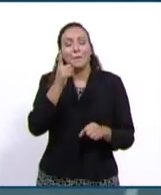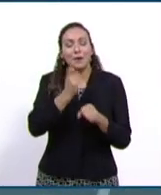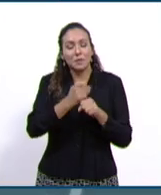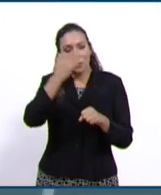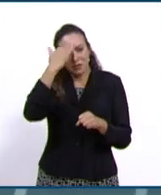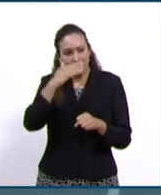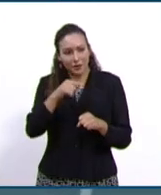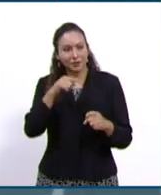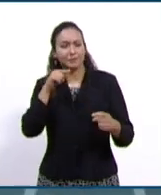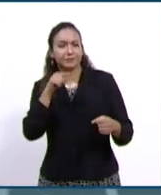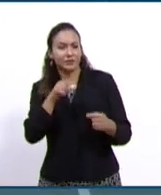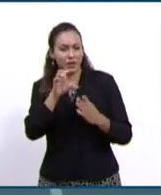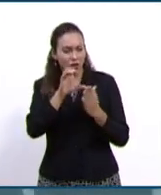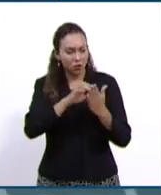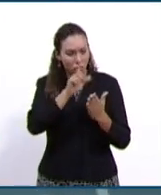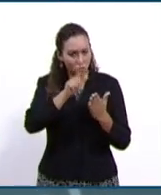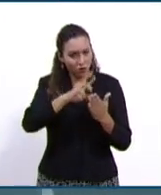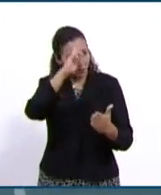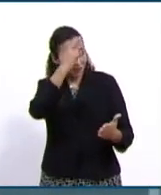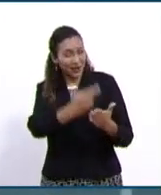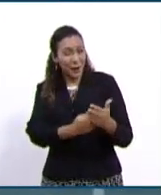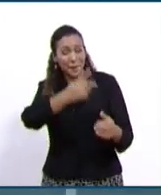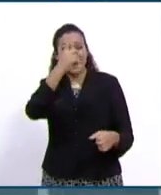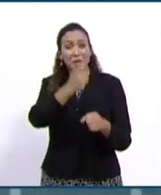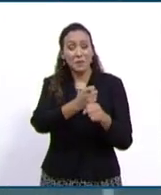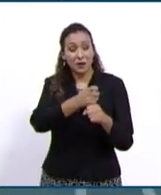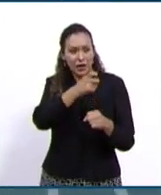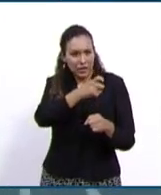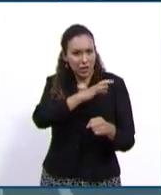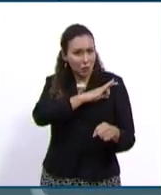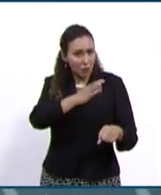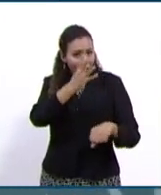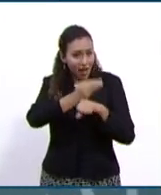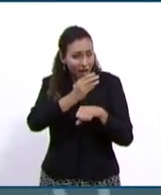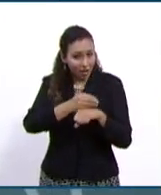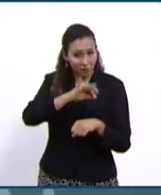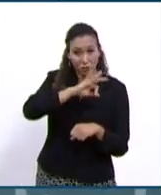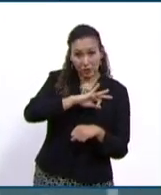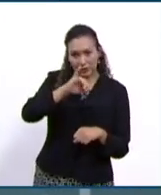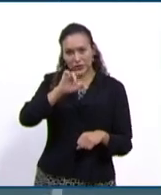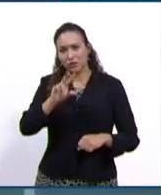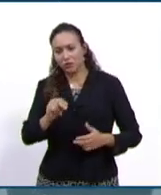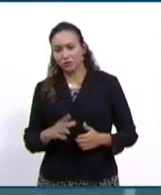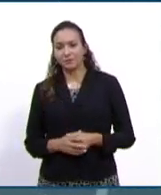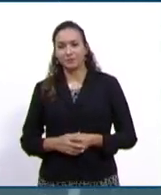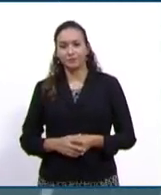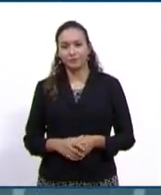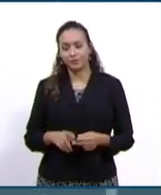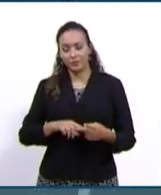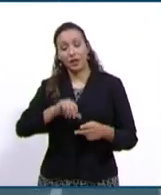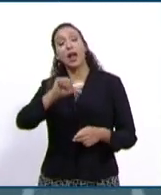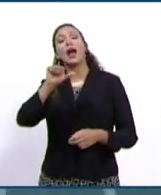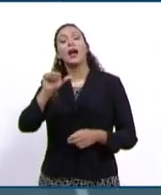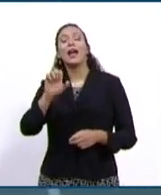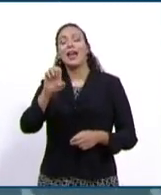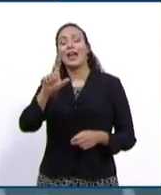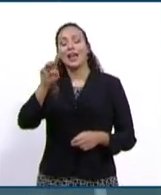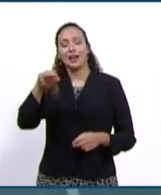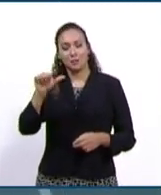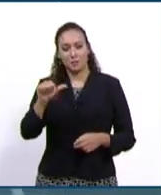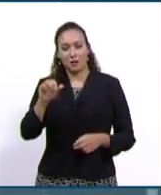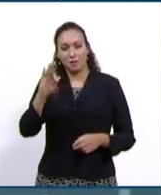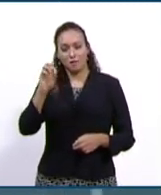es reparable o es irreparable. En su intervención, Emma Mesa Fonseca, magistrada de